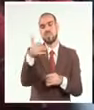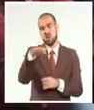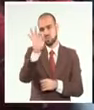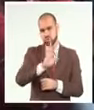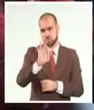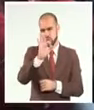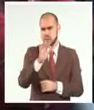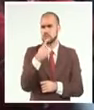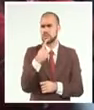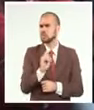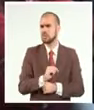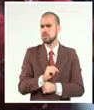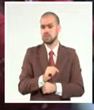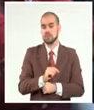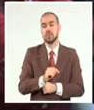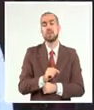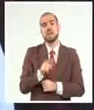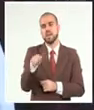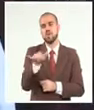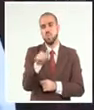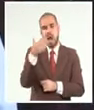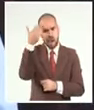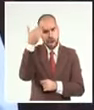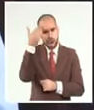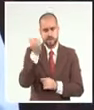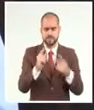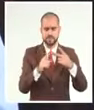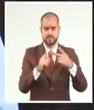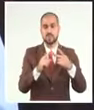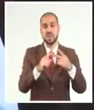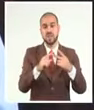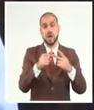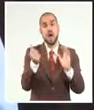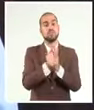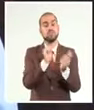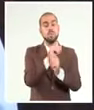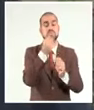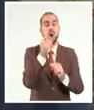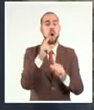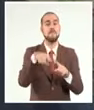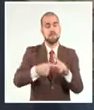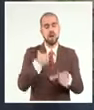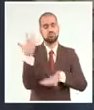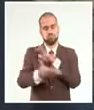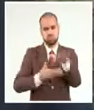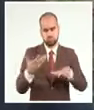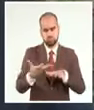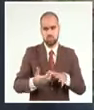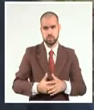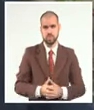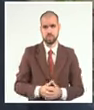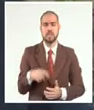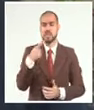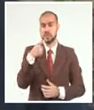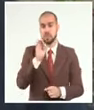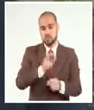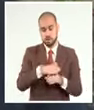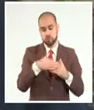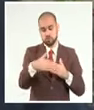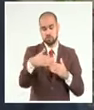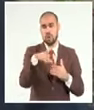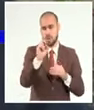entre otras, sedición, atentado y desorden público. Ahora, a partir de la nueva ley de